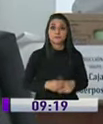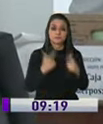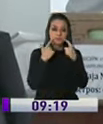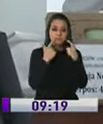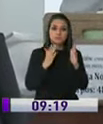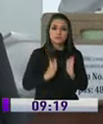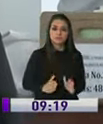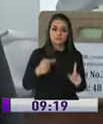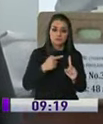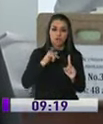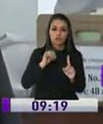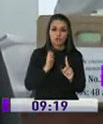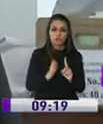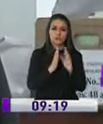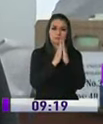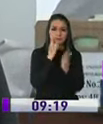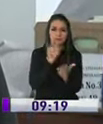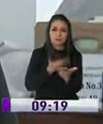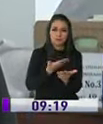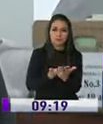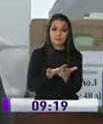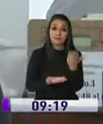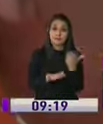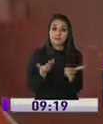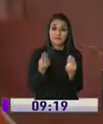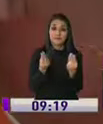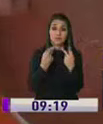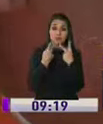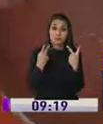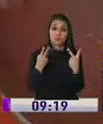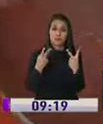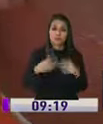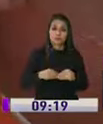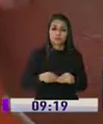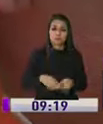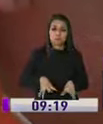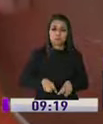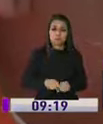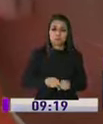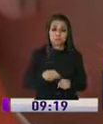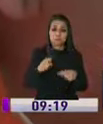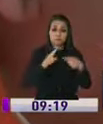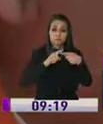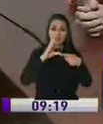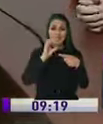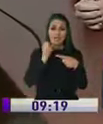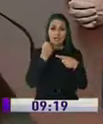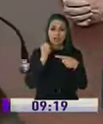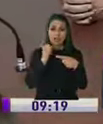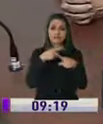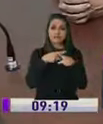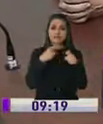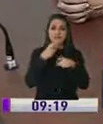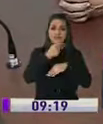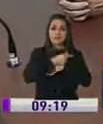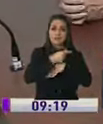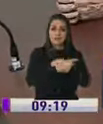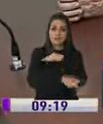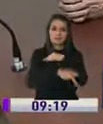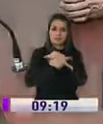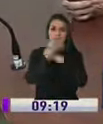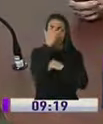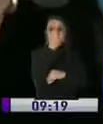José Maldonado fue quien presentó los argumentos por presunto peculado que se habría cometido cuando Carlos Pareja Iannuzelli era gerente de la refinería